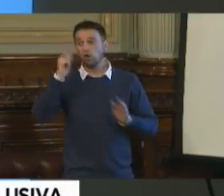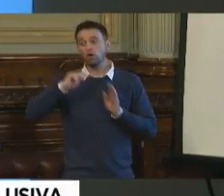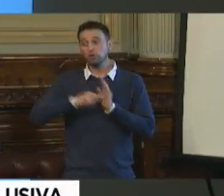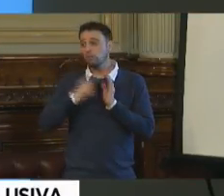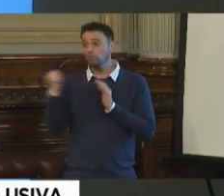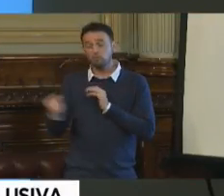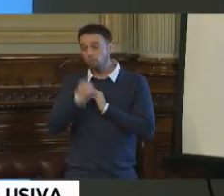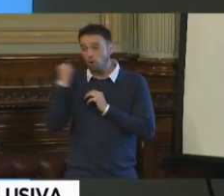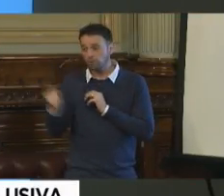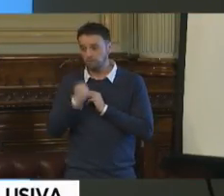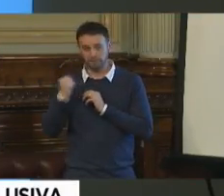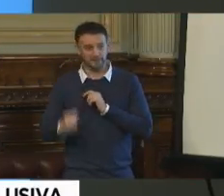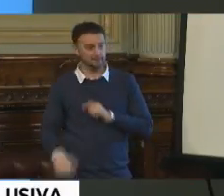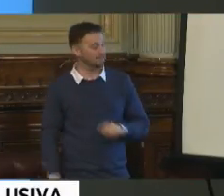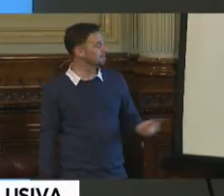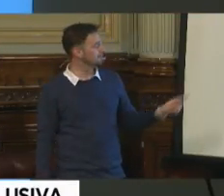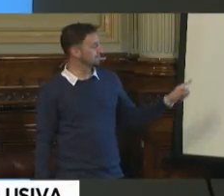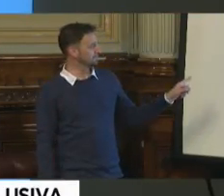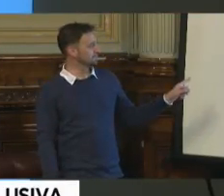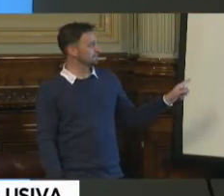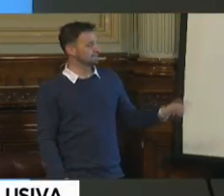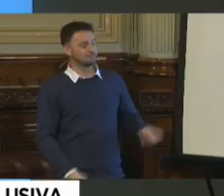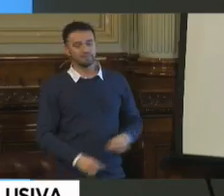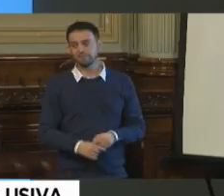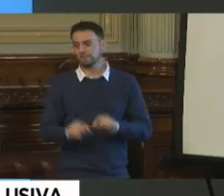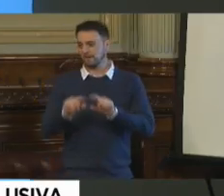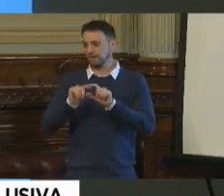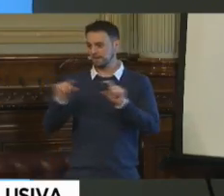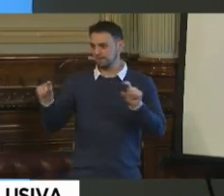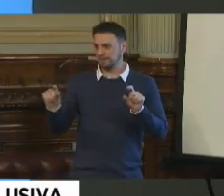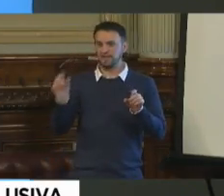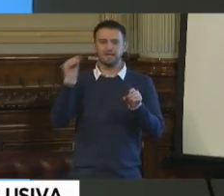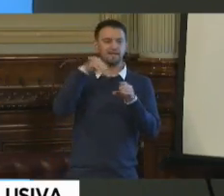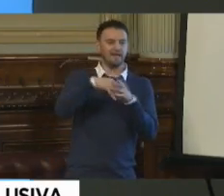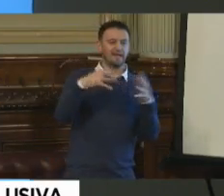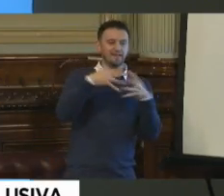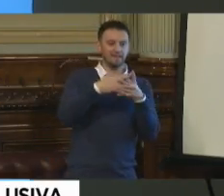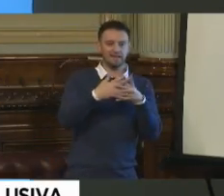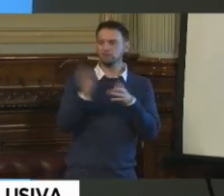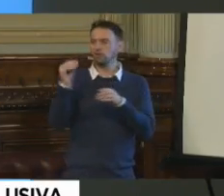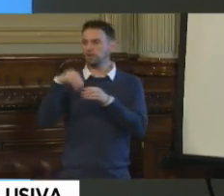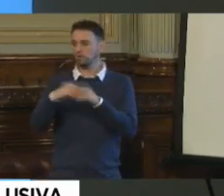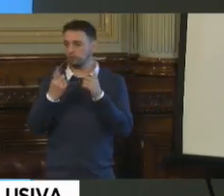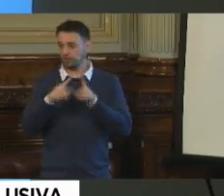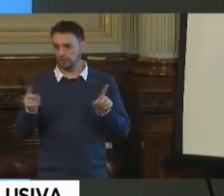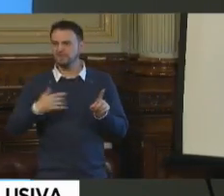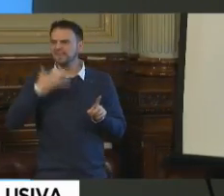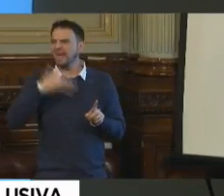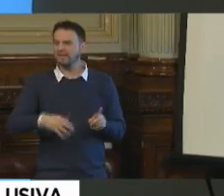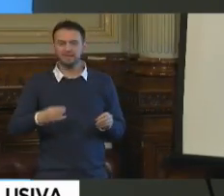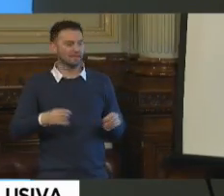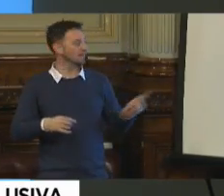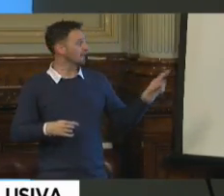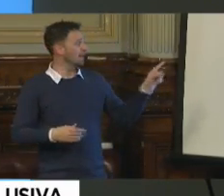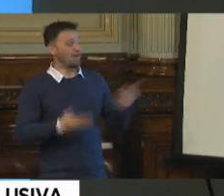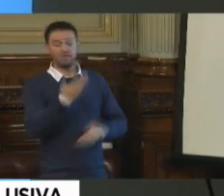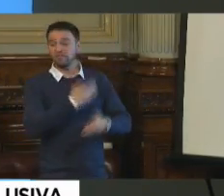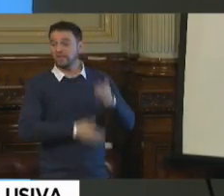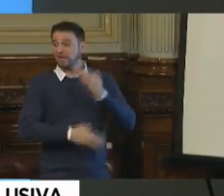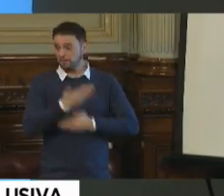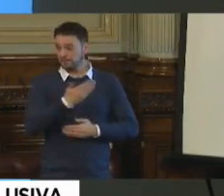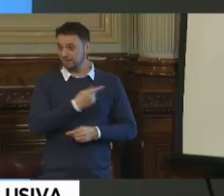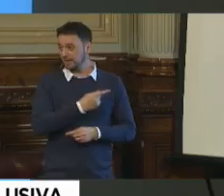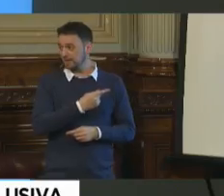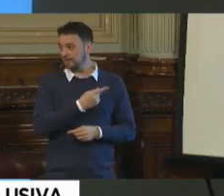el otro punto el otro foco importante de todos los conceptos que vimos además de diferenciar bien entre integración e inclusión es entender esto que la